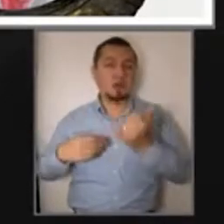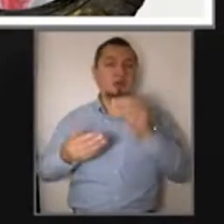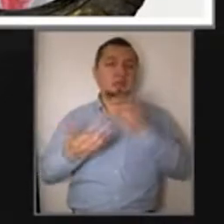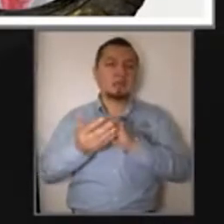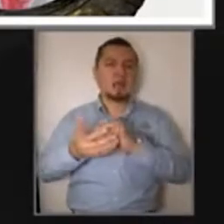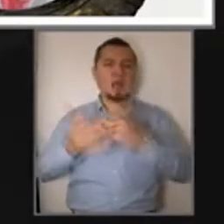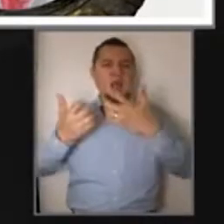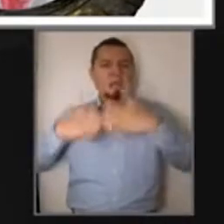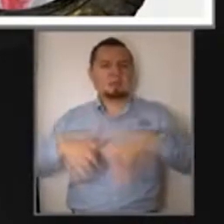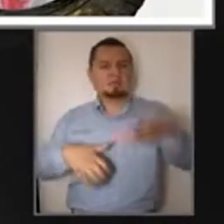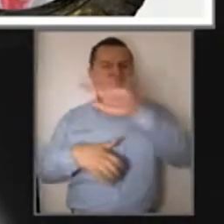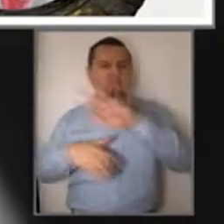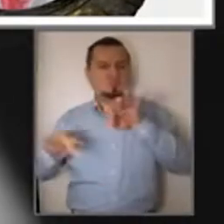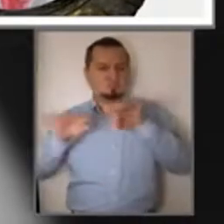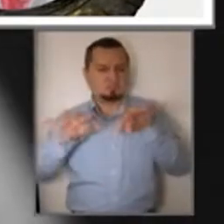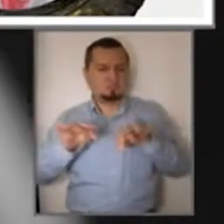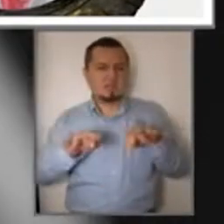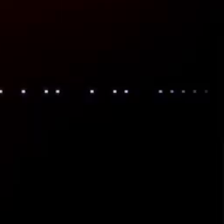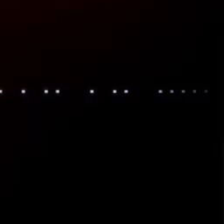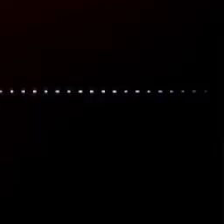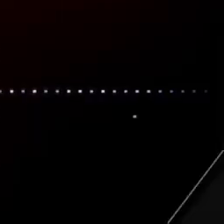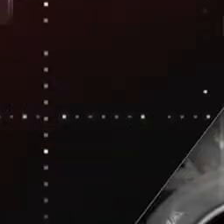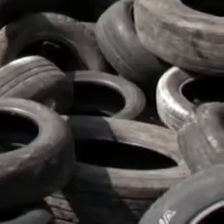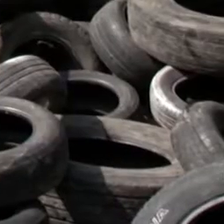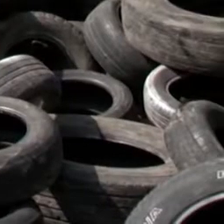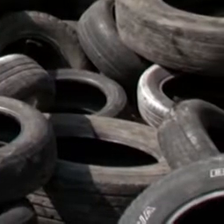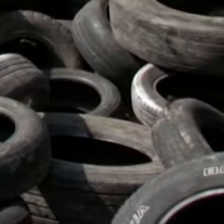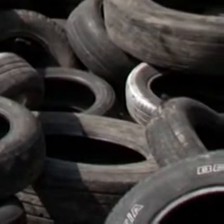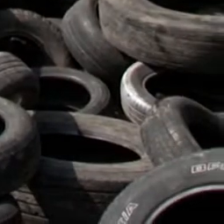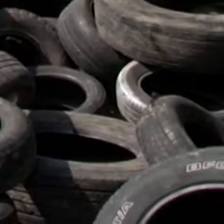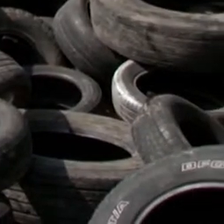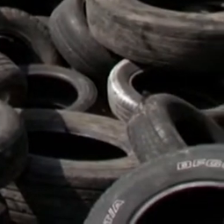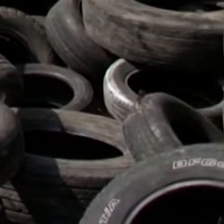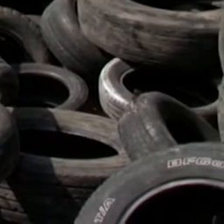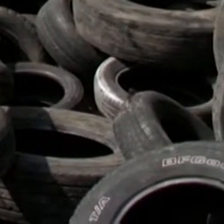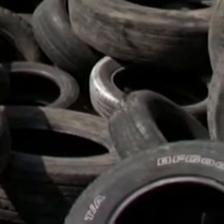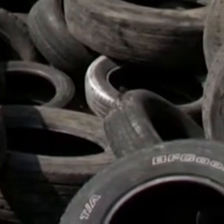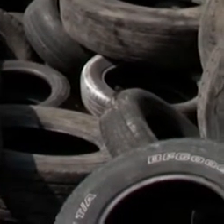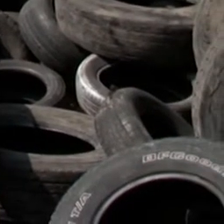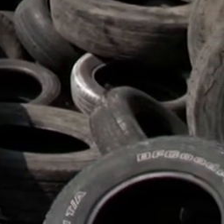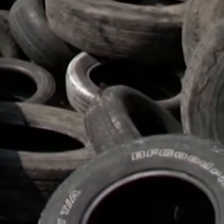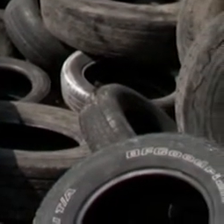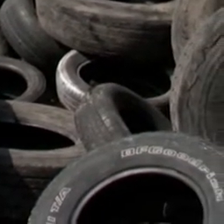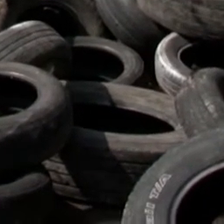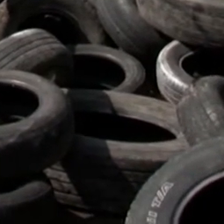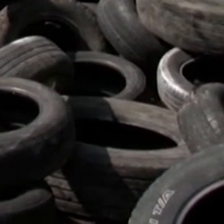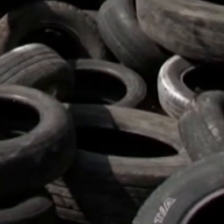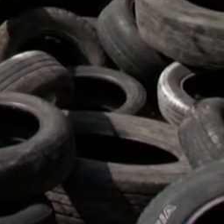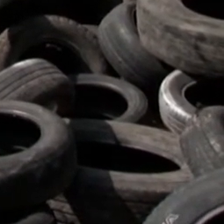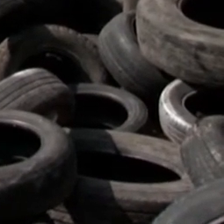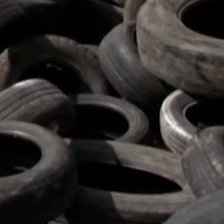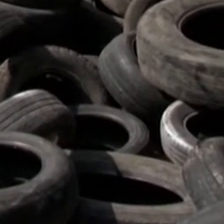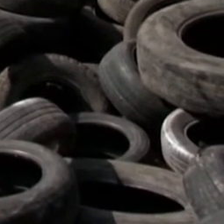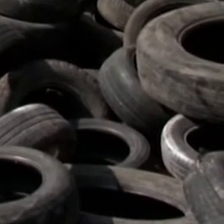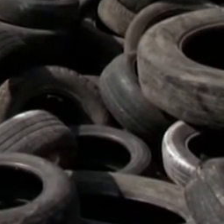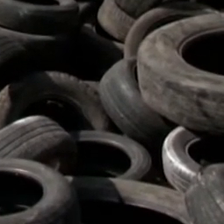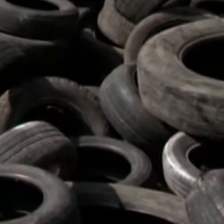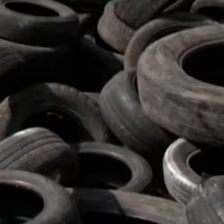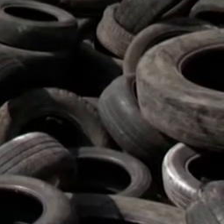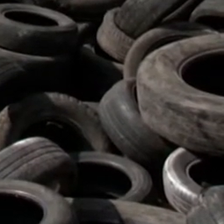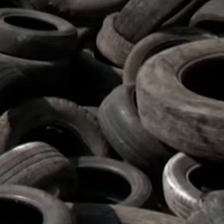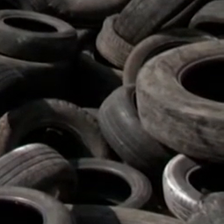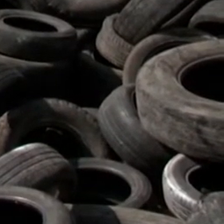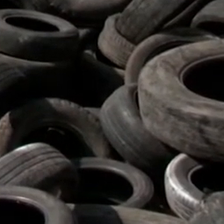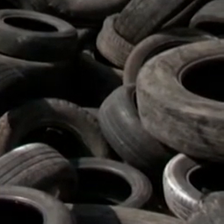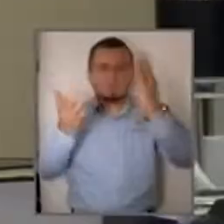empresas que procesan las llantas cada una de las acciones se realizará en coordinación con municipios el alcalde de zapopan